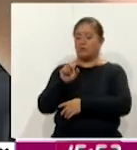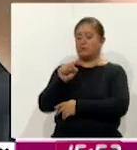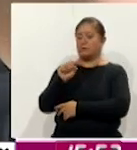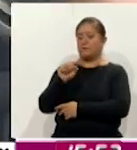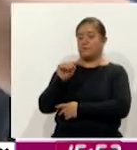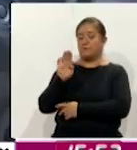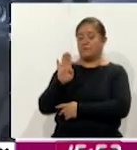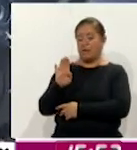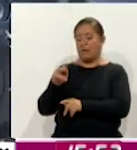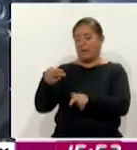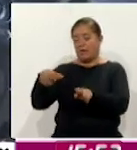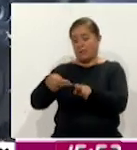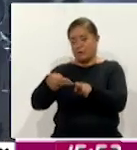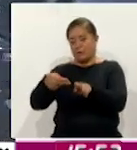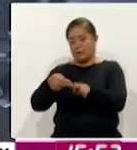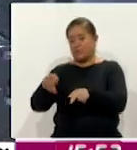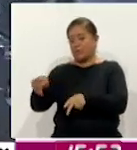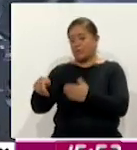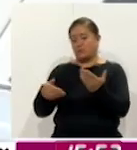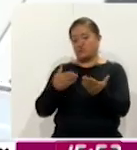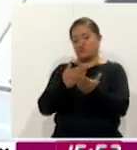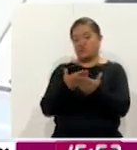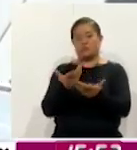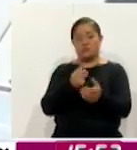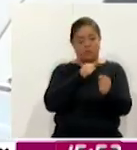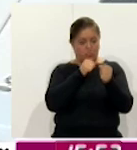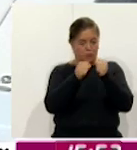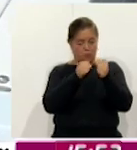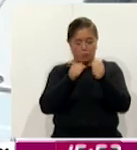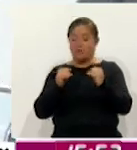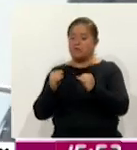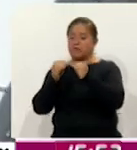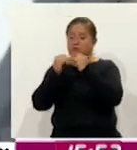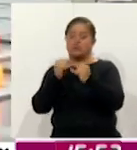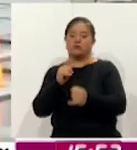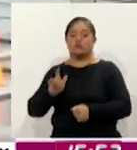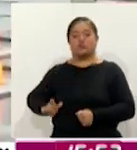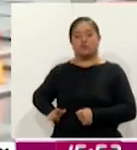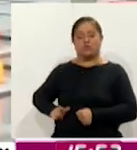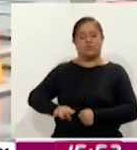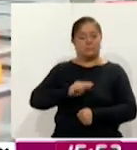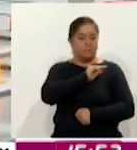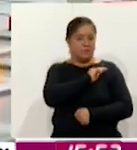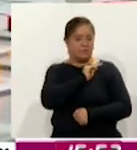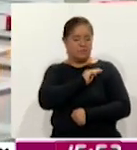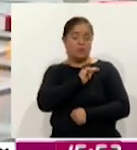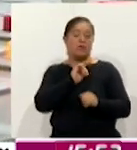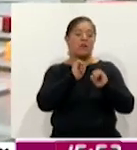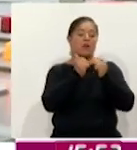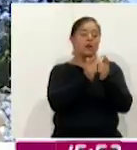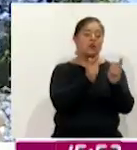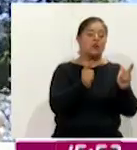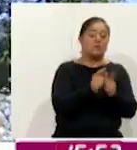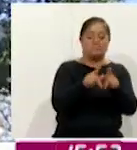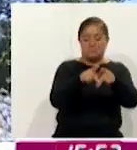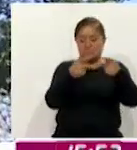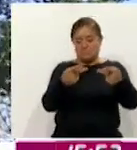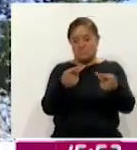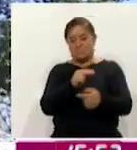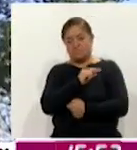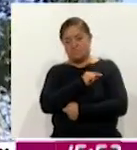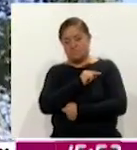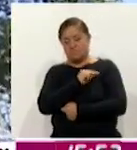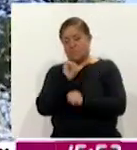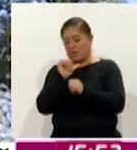igual forma, podrán presentar sus propuestas medios de comunicación, instituciones públicas y privadas, organizaciones periodísticas o civiles y la población